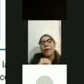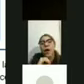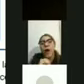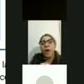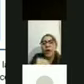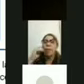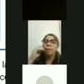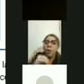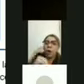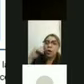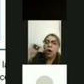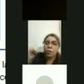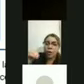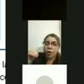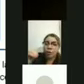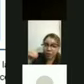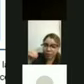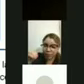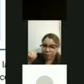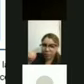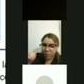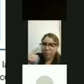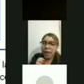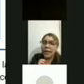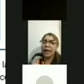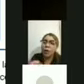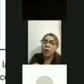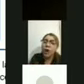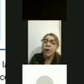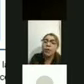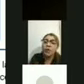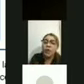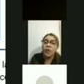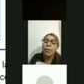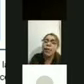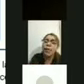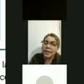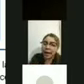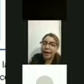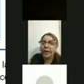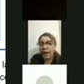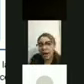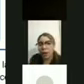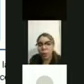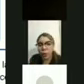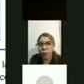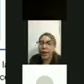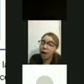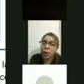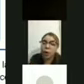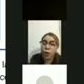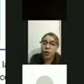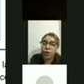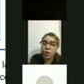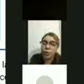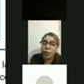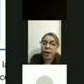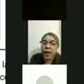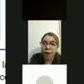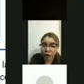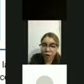ir forjando poco a poco de acuerdo al proceso de aprendizaje de cada uno de los